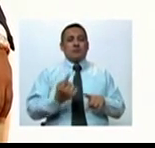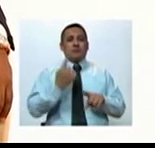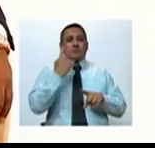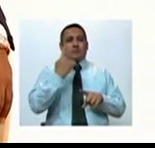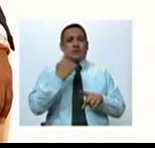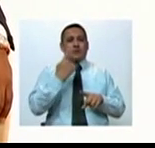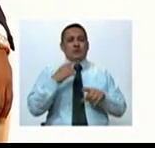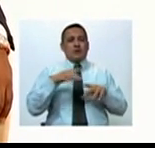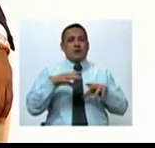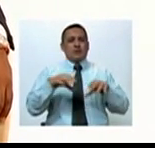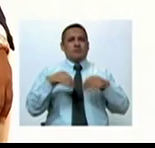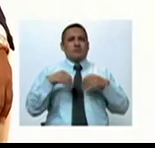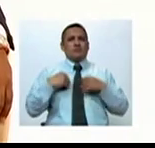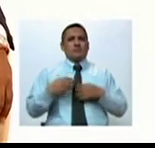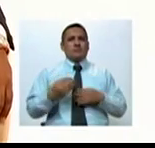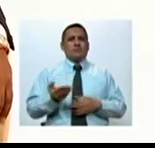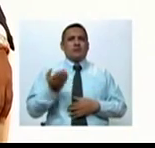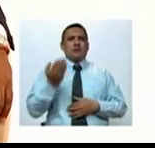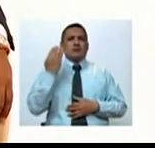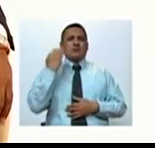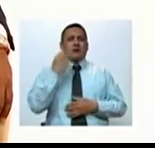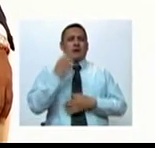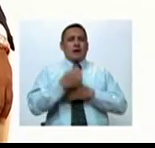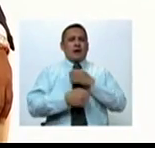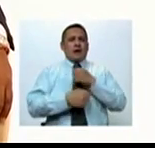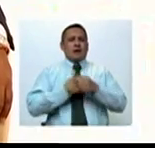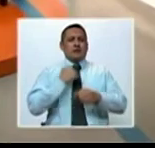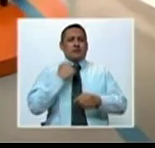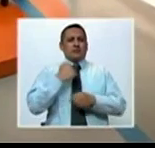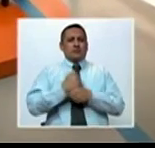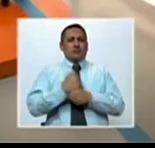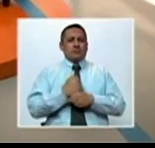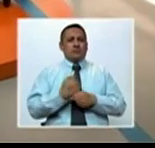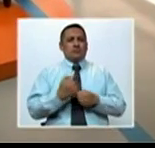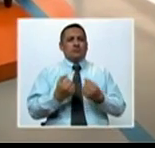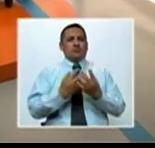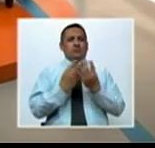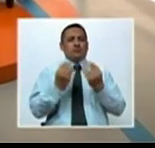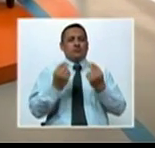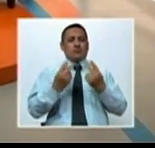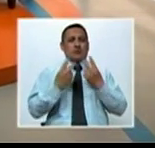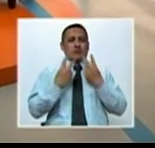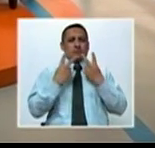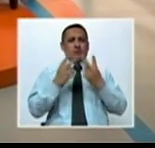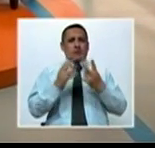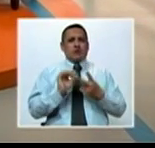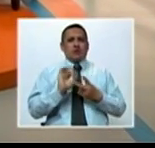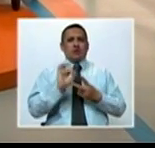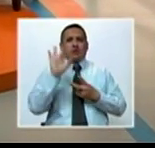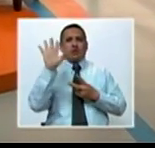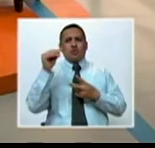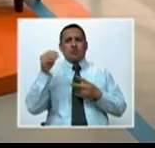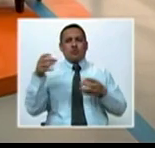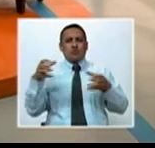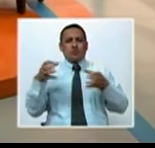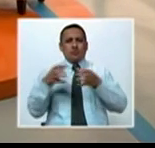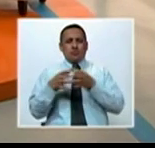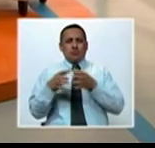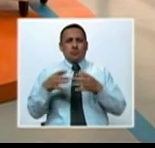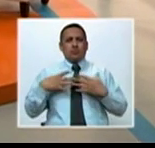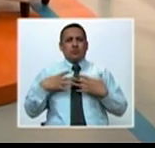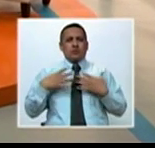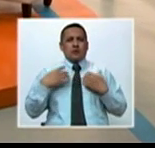por eso fue hace varios años, muchos años atrás. De hecho con otro